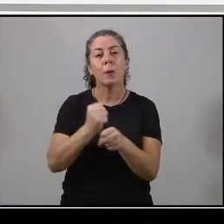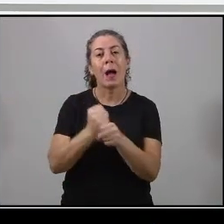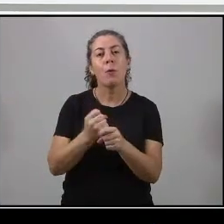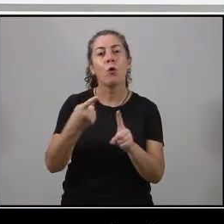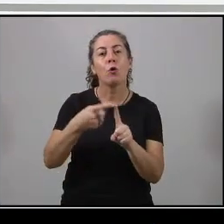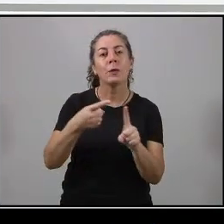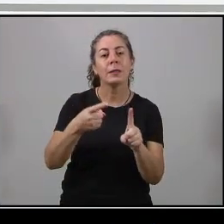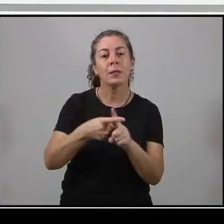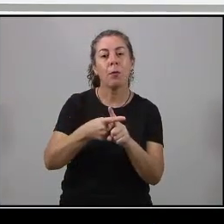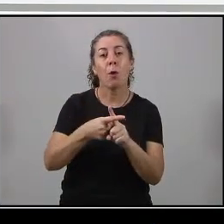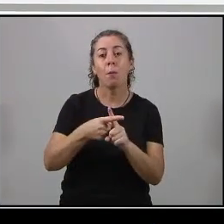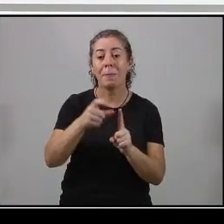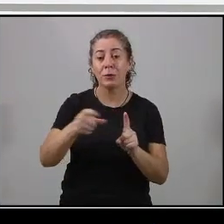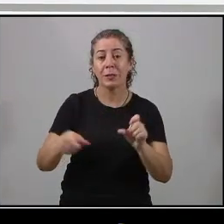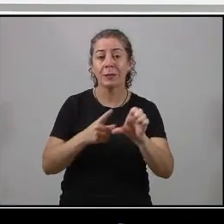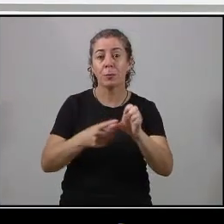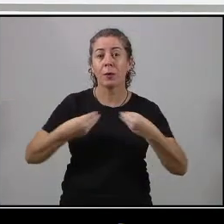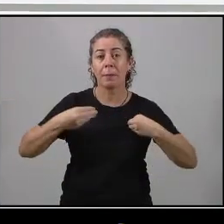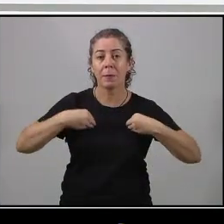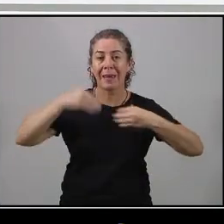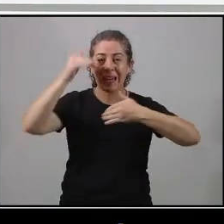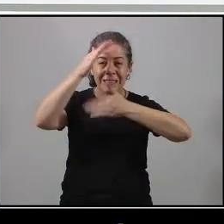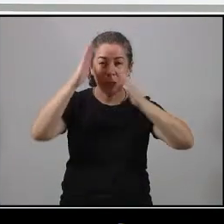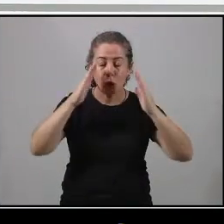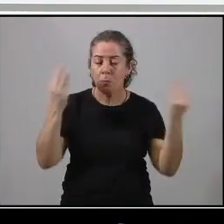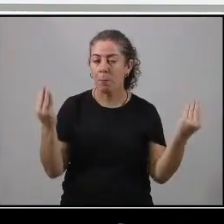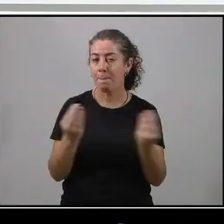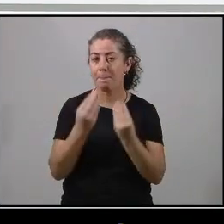mejor atención posible, no solo desde el